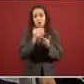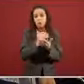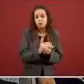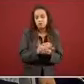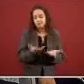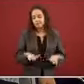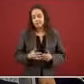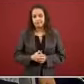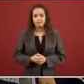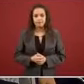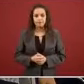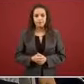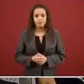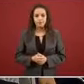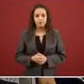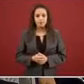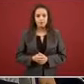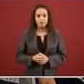siguiente.